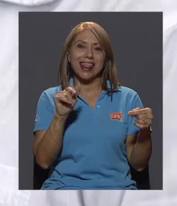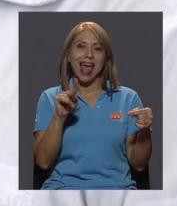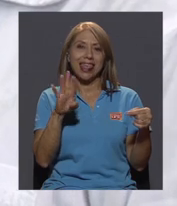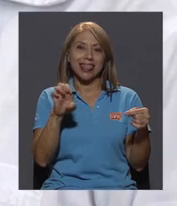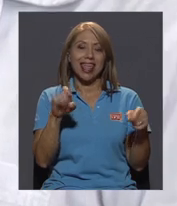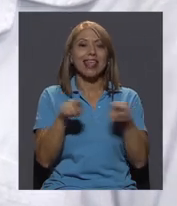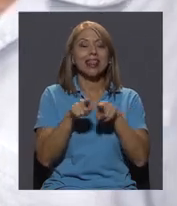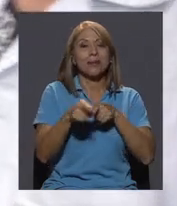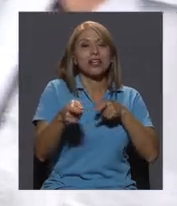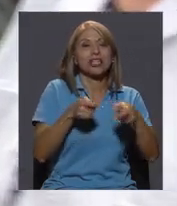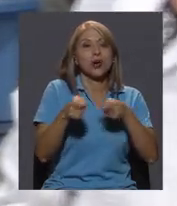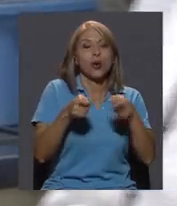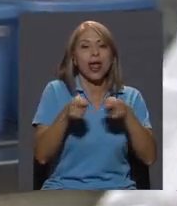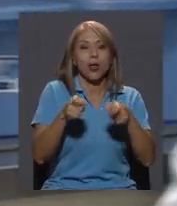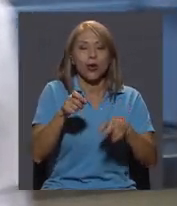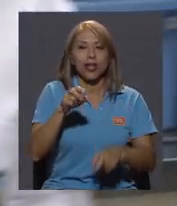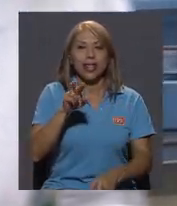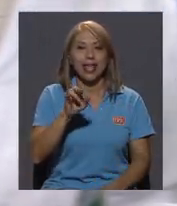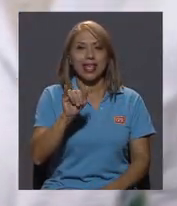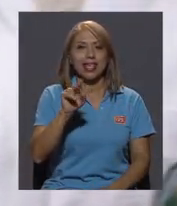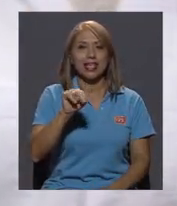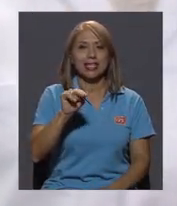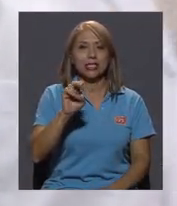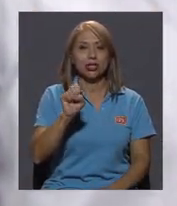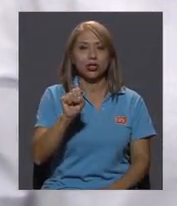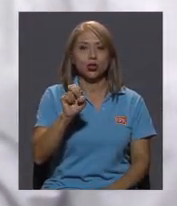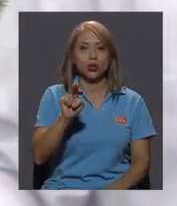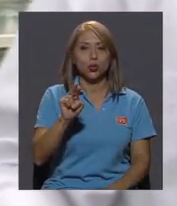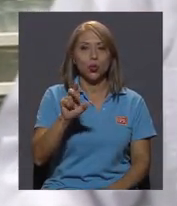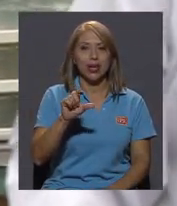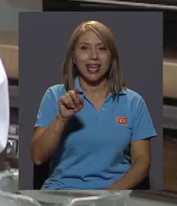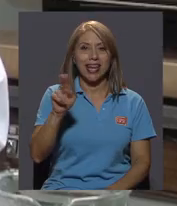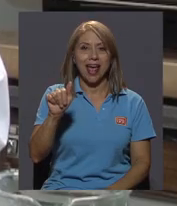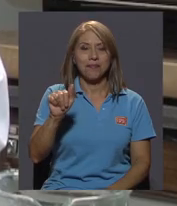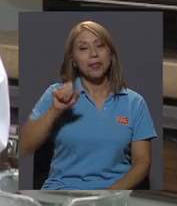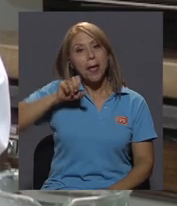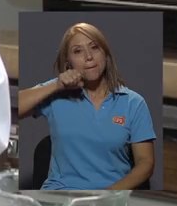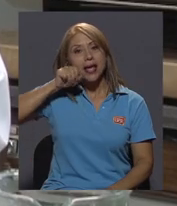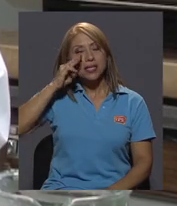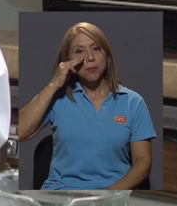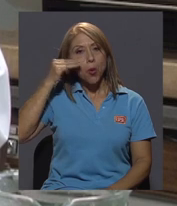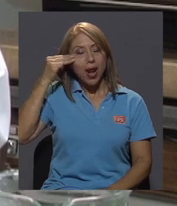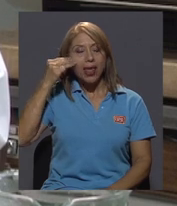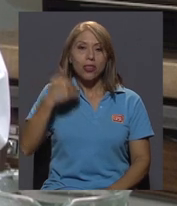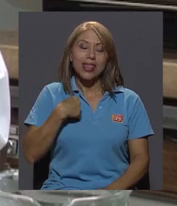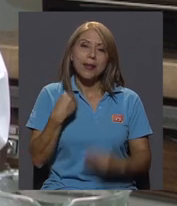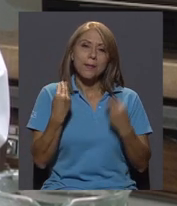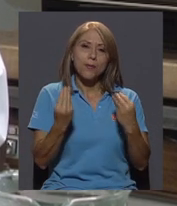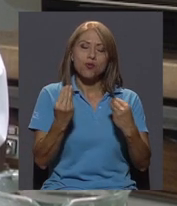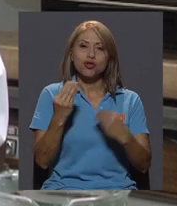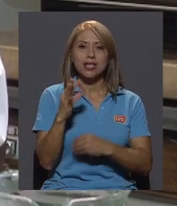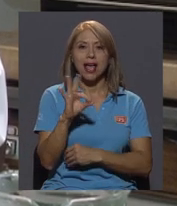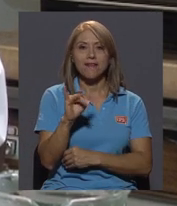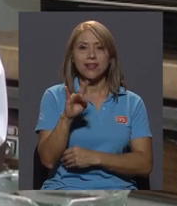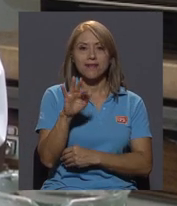la producción de insulina. El maíz morado es un producto alto en fibra que